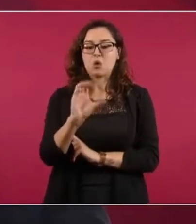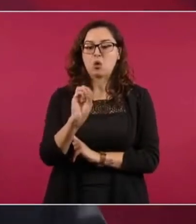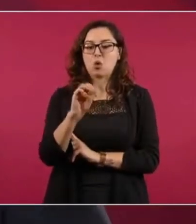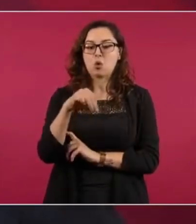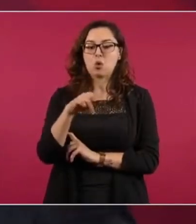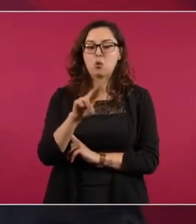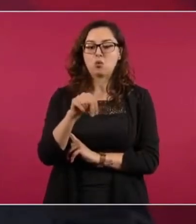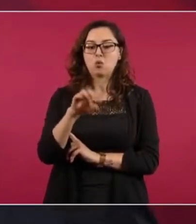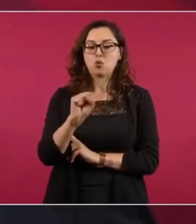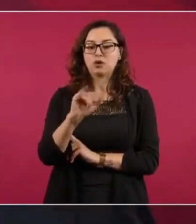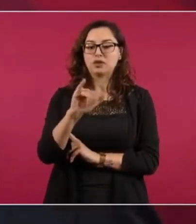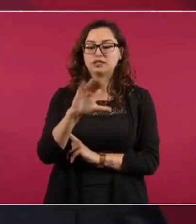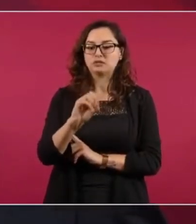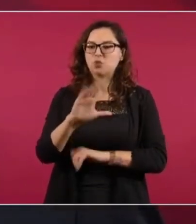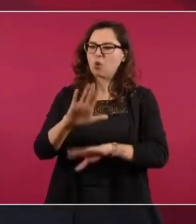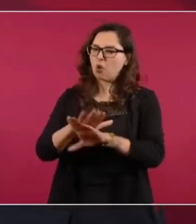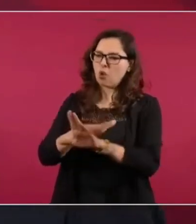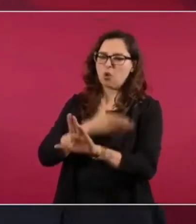y se supone que pues